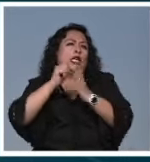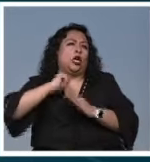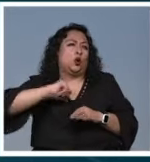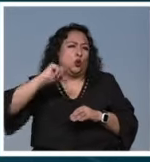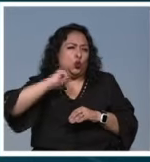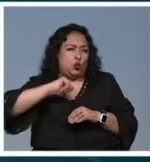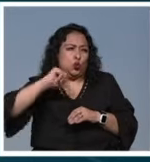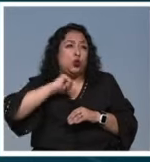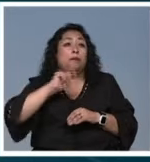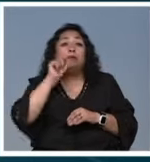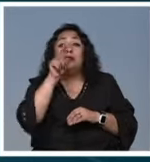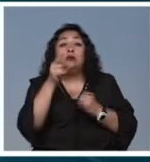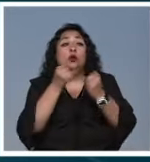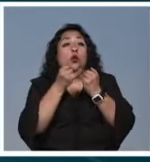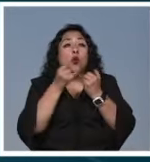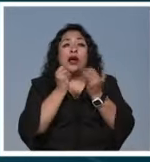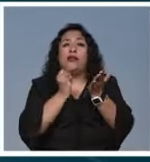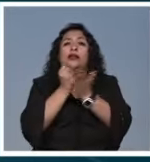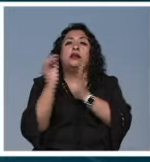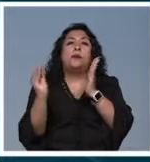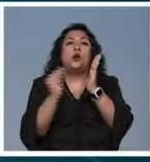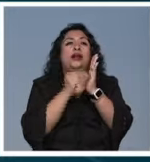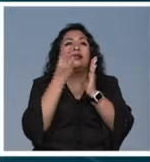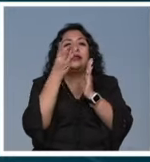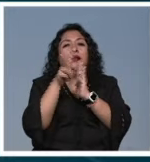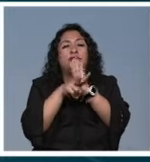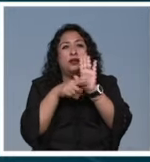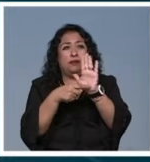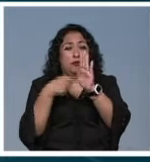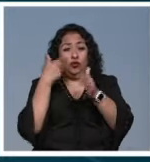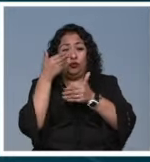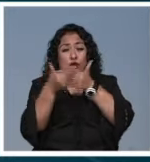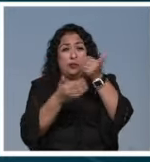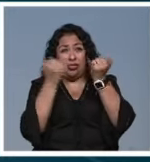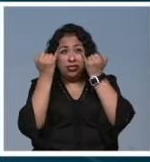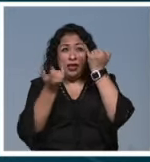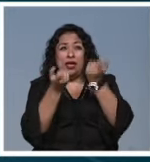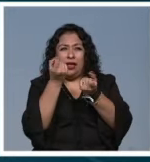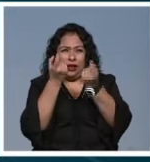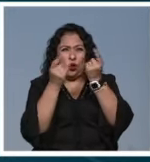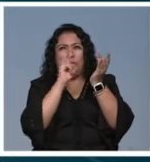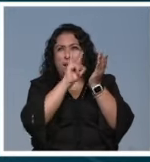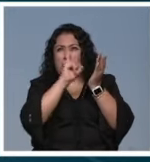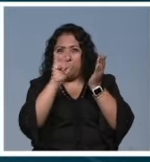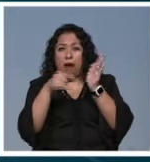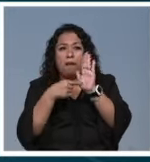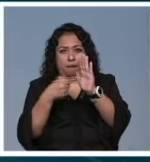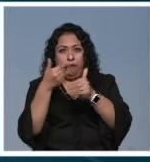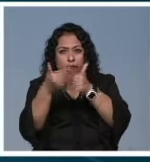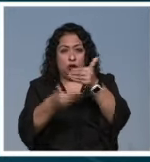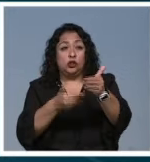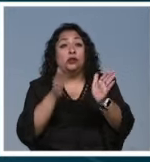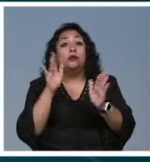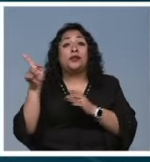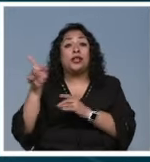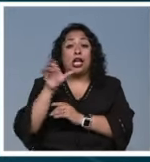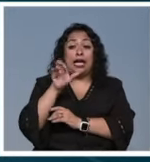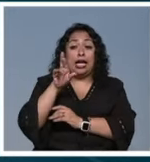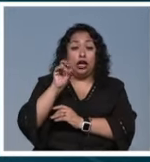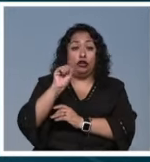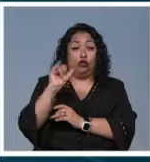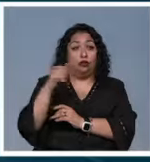tradicionales. Así también se decidió incluir 3 videos que muestran el proceso de creación de algunas de las piezas exhibidas, pues el propio Carlos